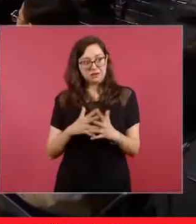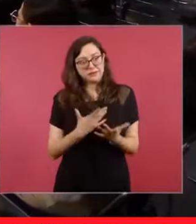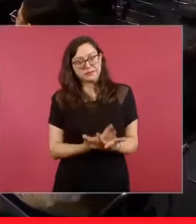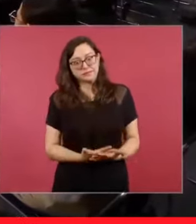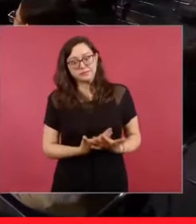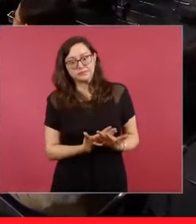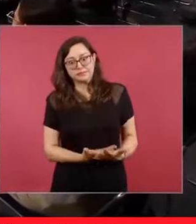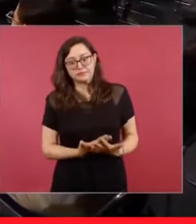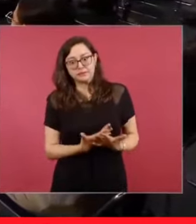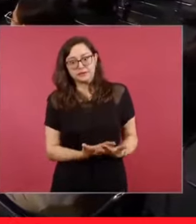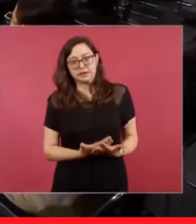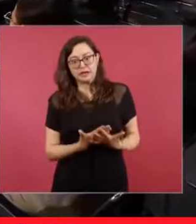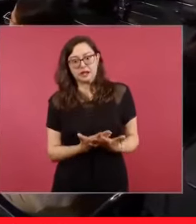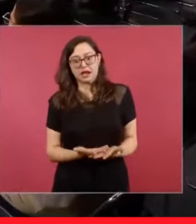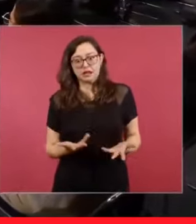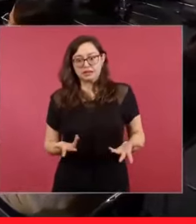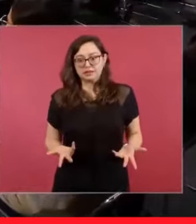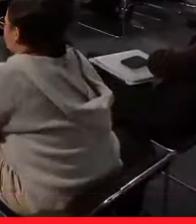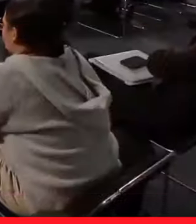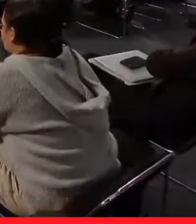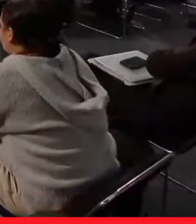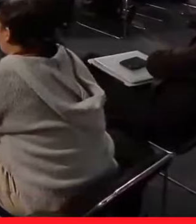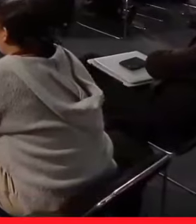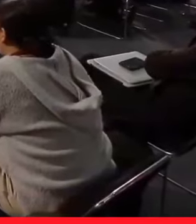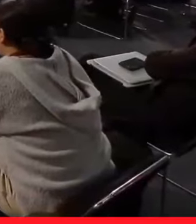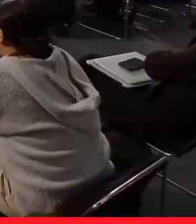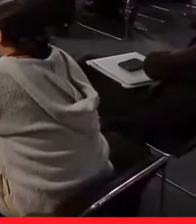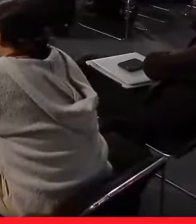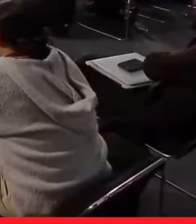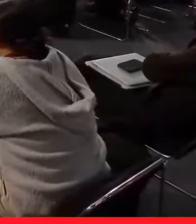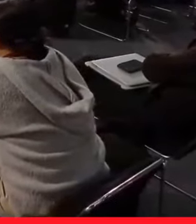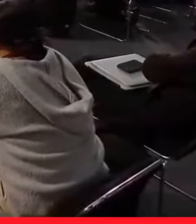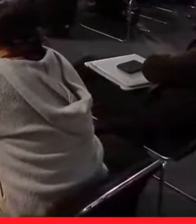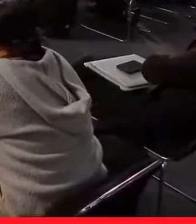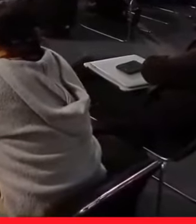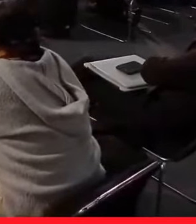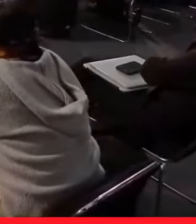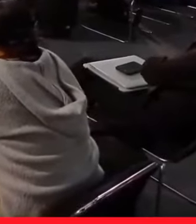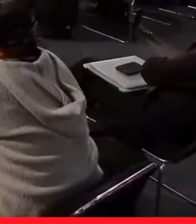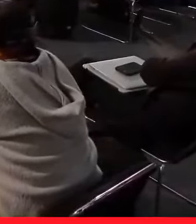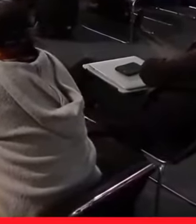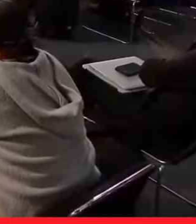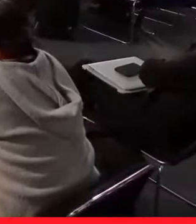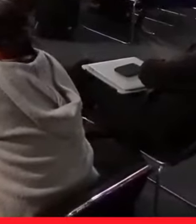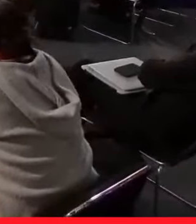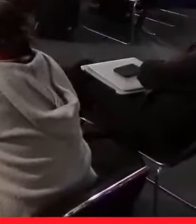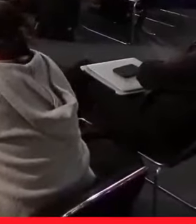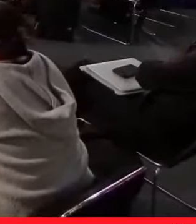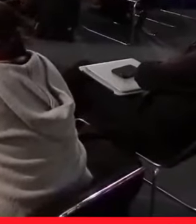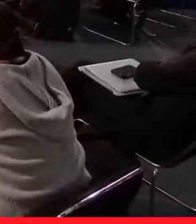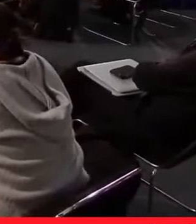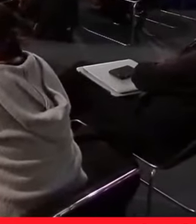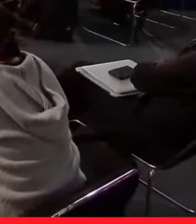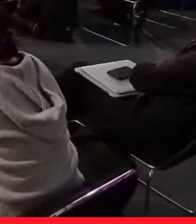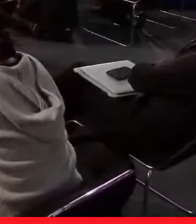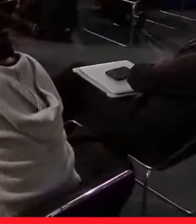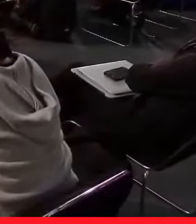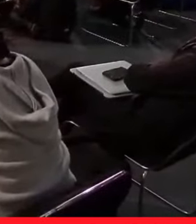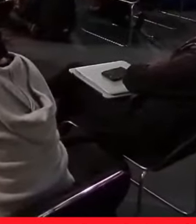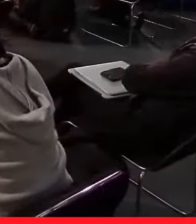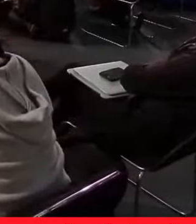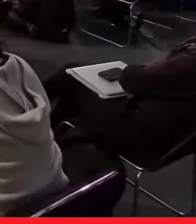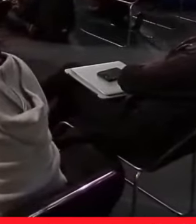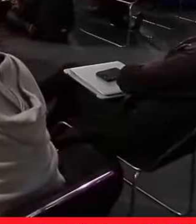Revolución todavía no se entregaba la tierra a los campesinos no se garantizaba el derecho de los campesinos a la